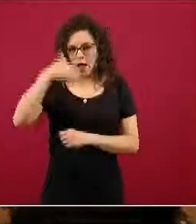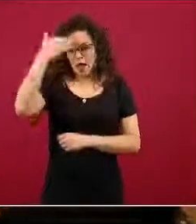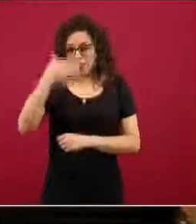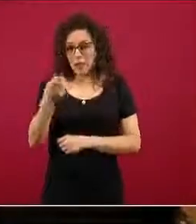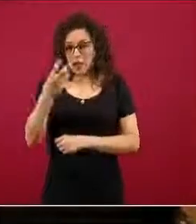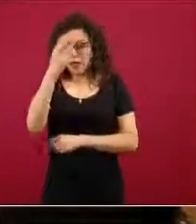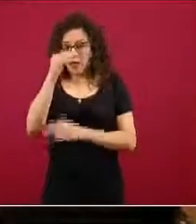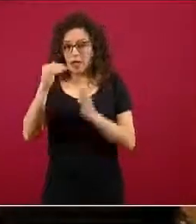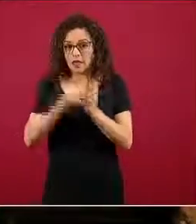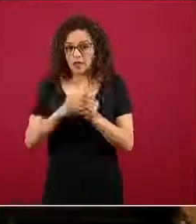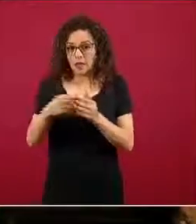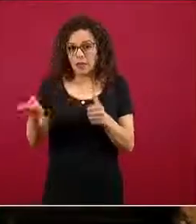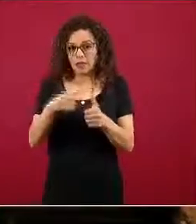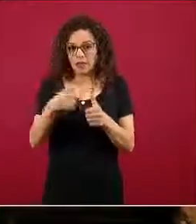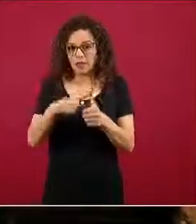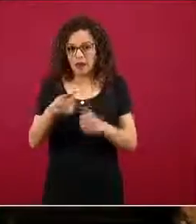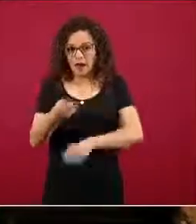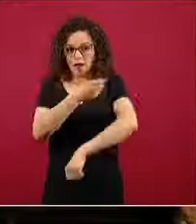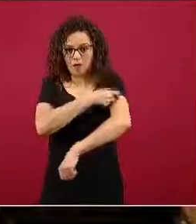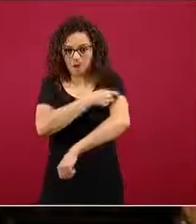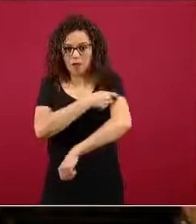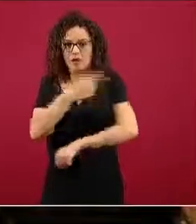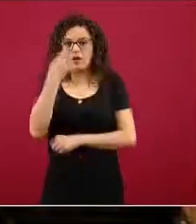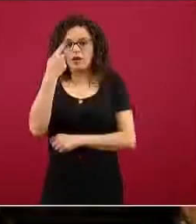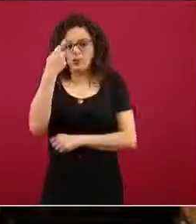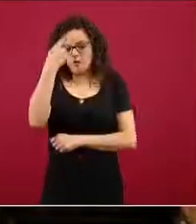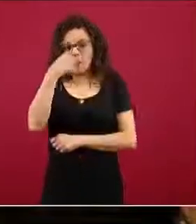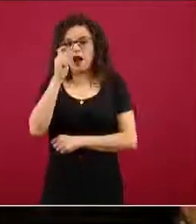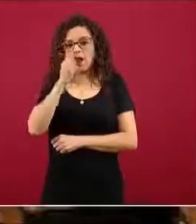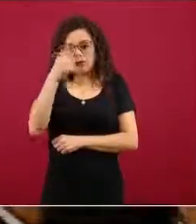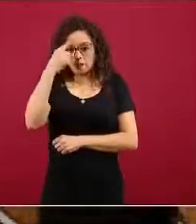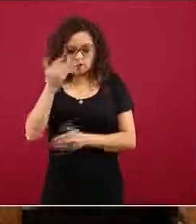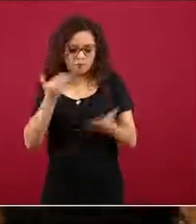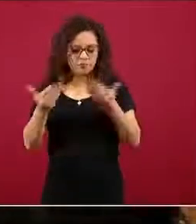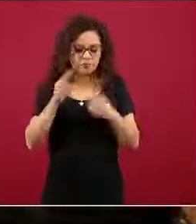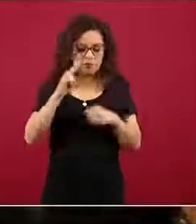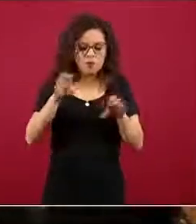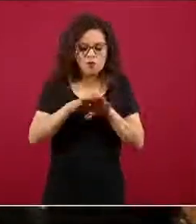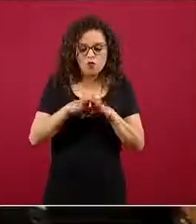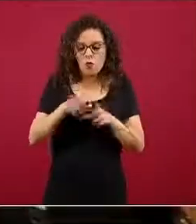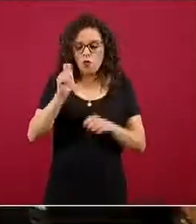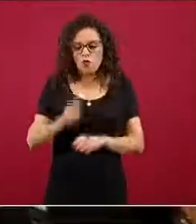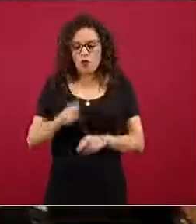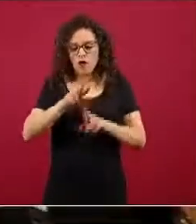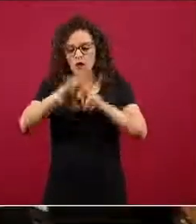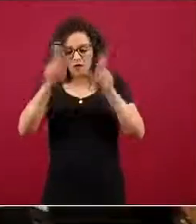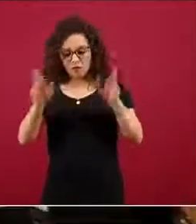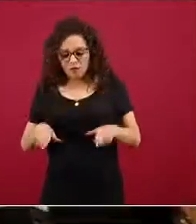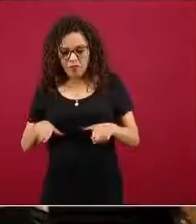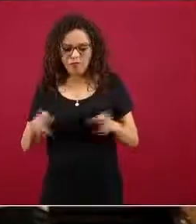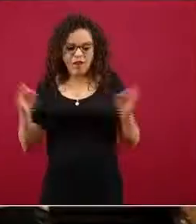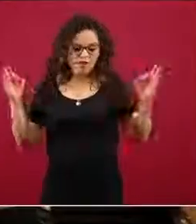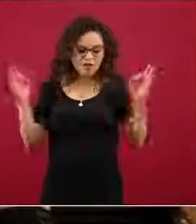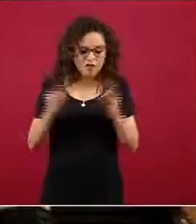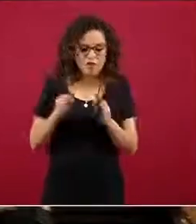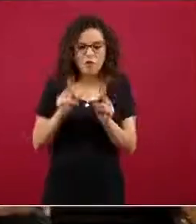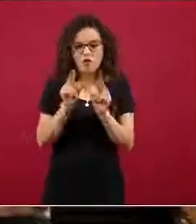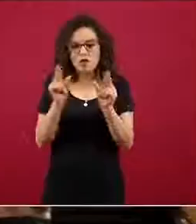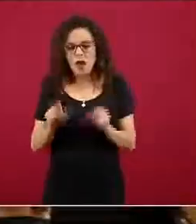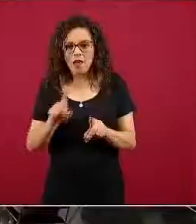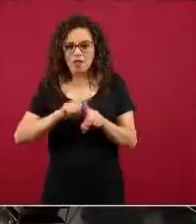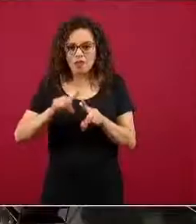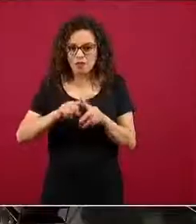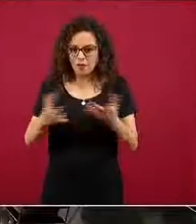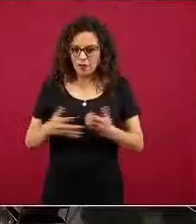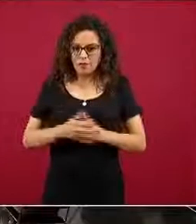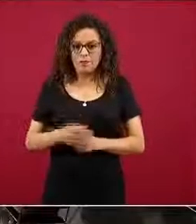vacunas pues son para calibrar el sistema de enfriamiento y cómo está la estrategia. Ahora, sin embargo, persiste un dejo de burla